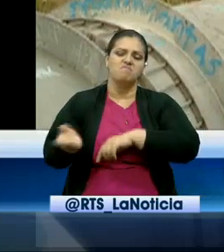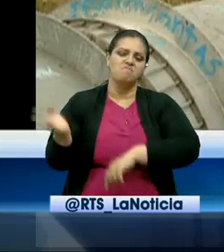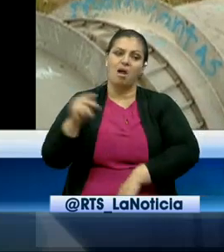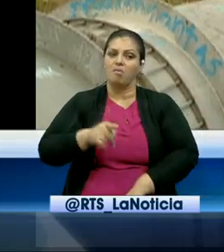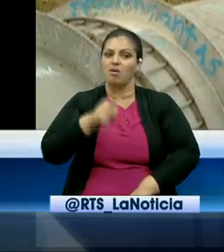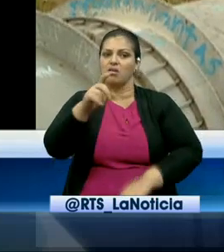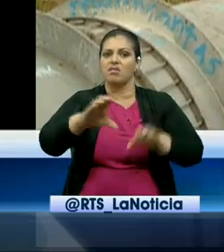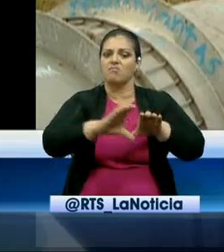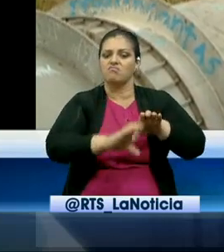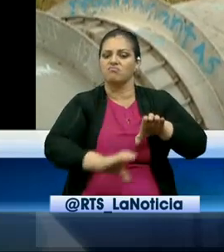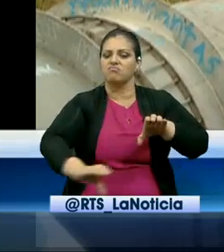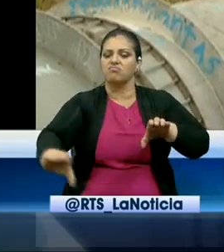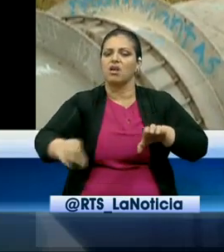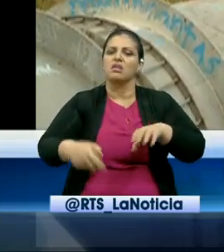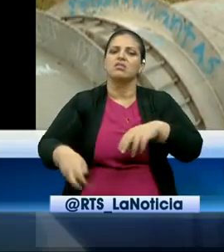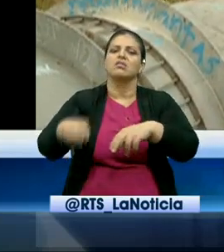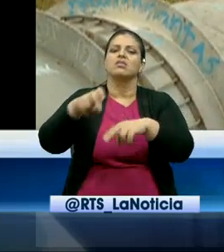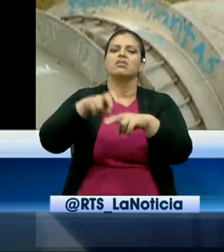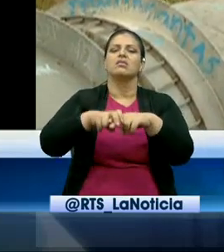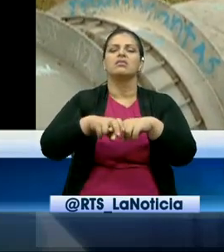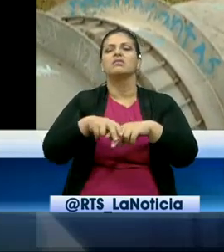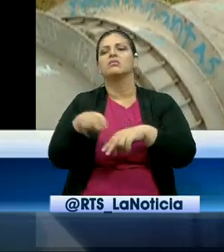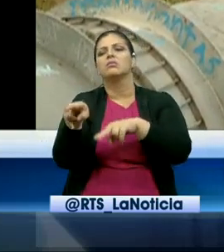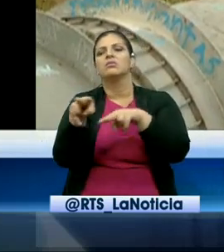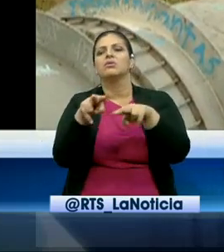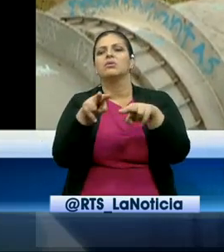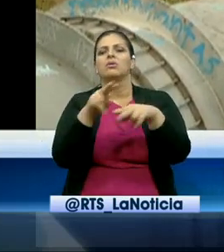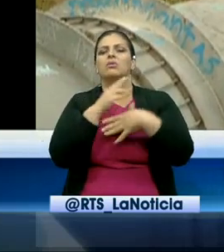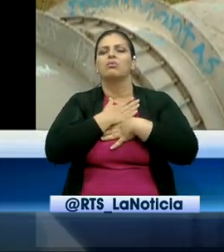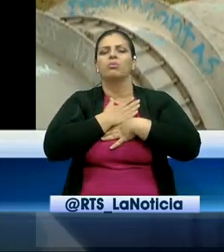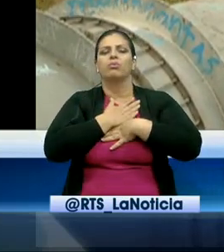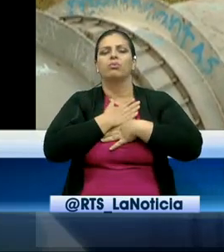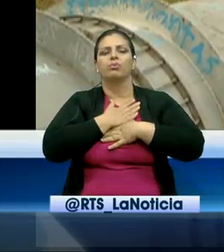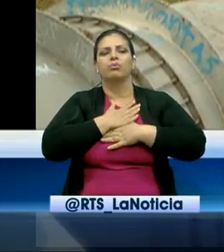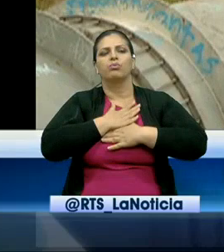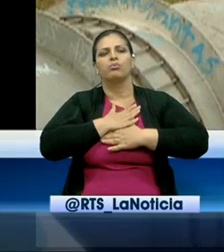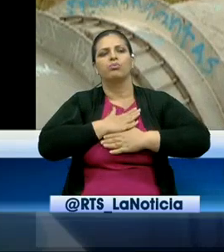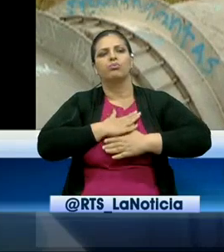podría decir para mí, mágico, un lugar donde puede fluir con más rapidez